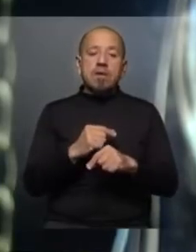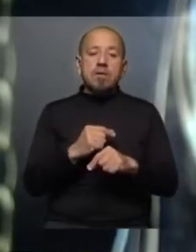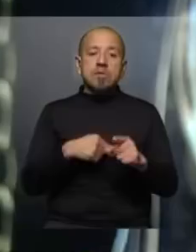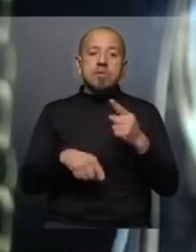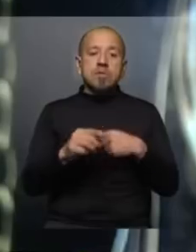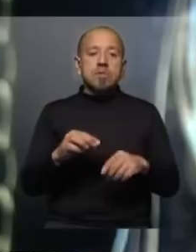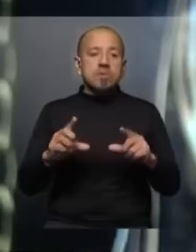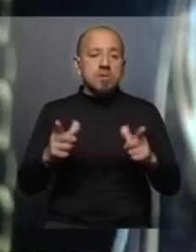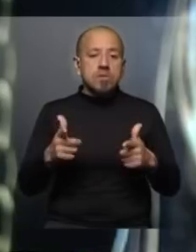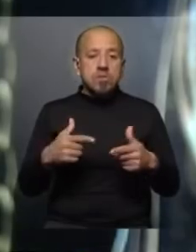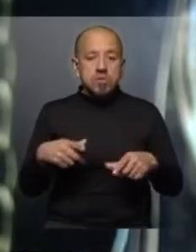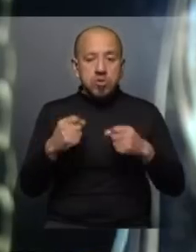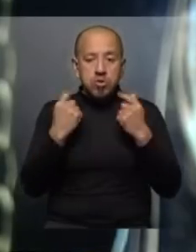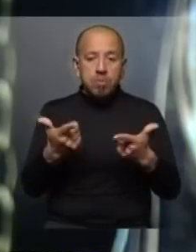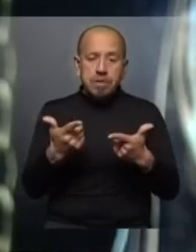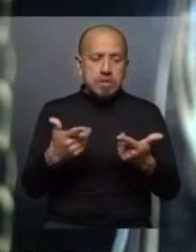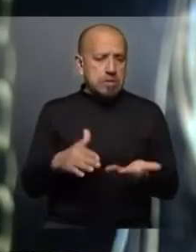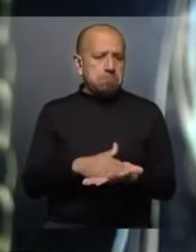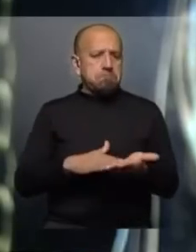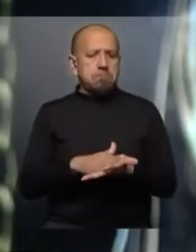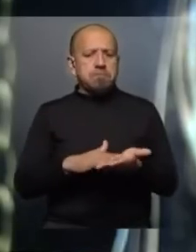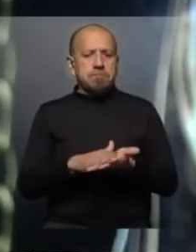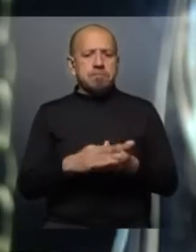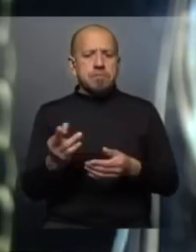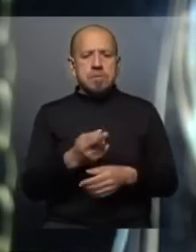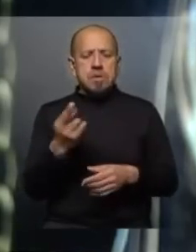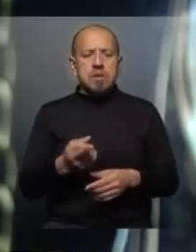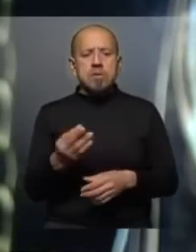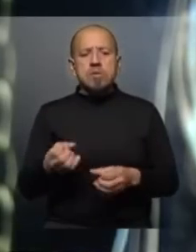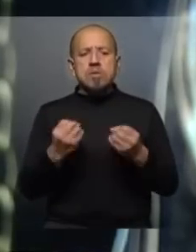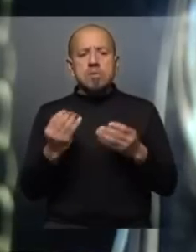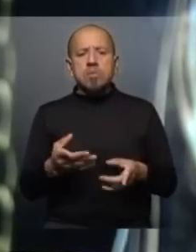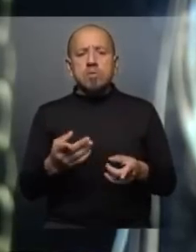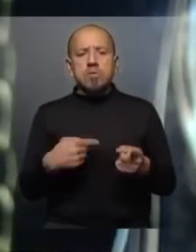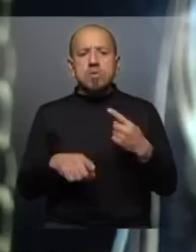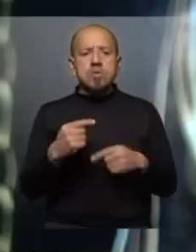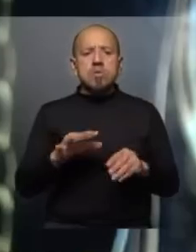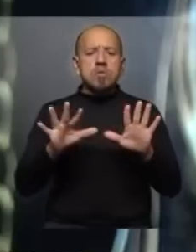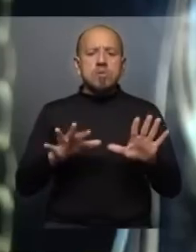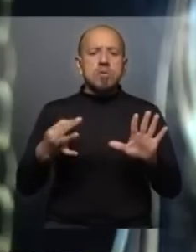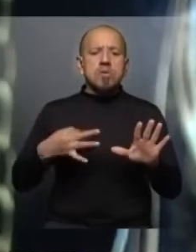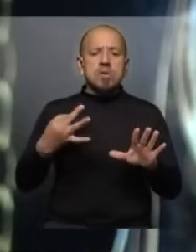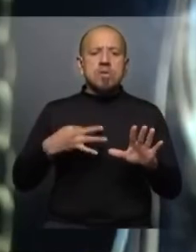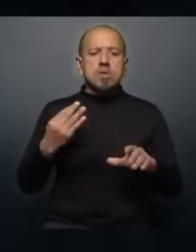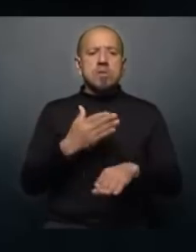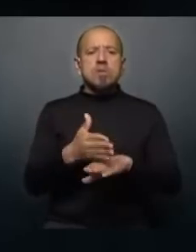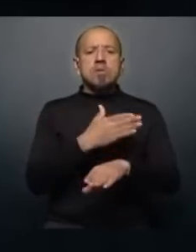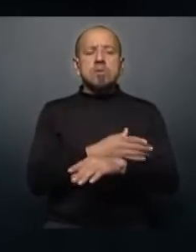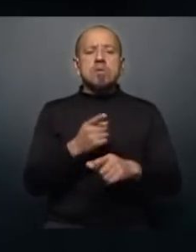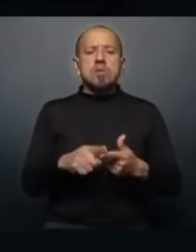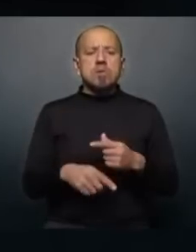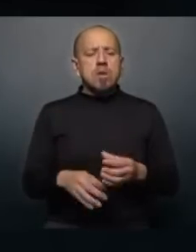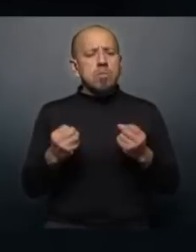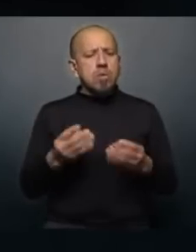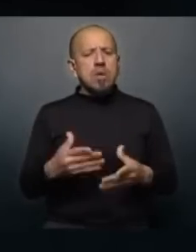decir que acá No hay ninguna sorpresa no hay nada raro porque había sido anunciado con 10 años de anticipación y por ensañamiento